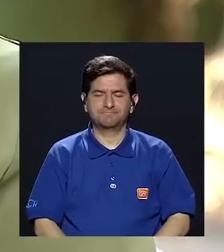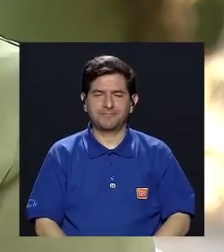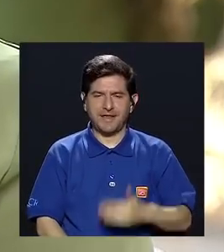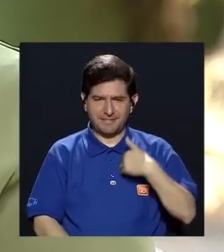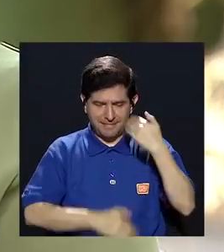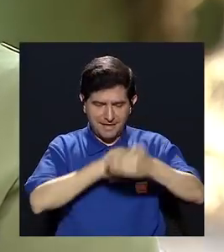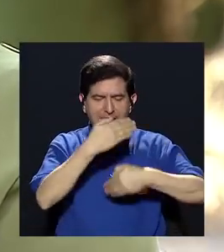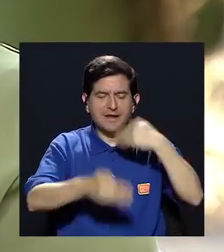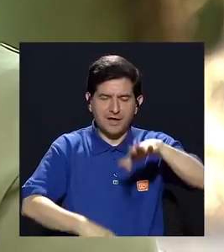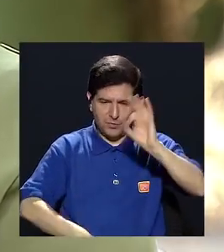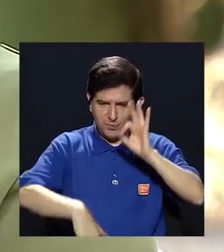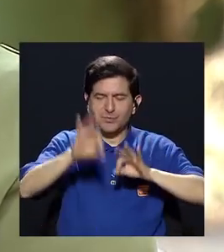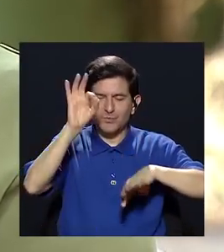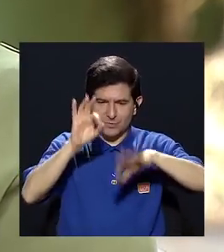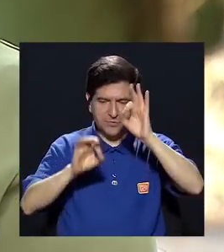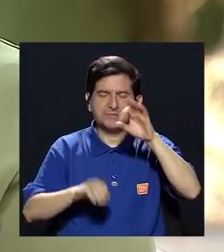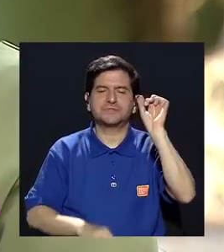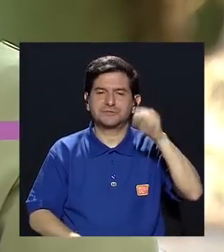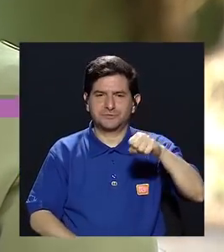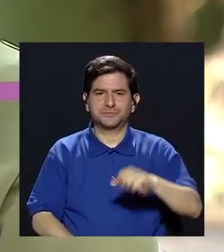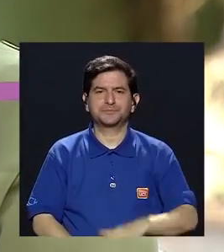Sí, tenemos un proceso de selección.